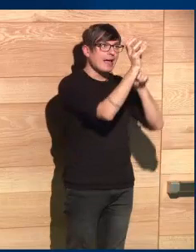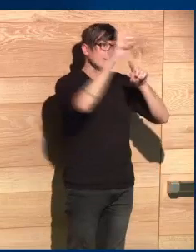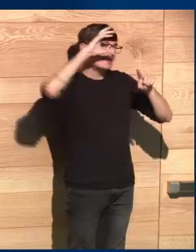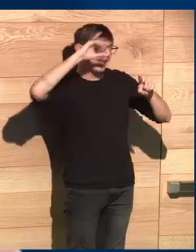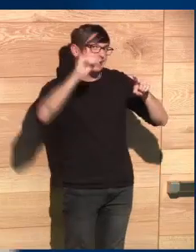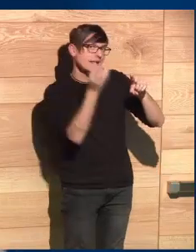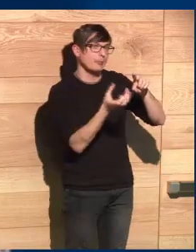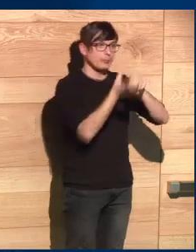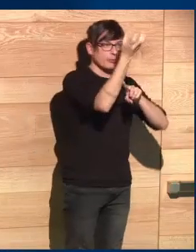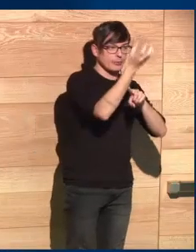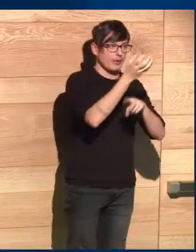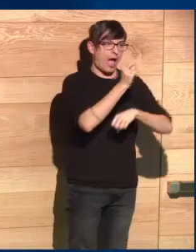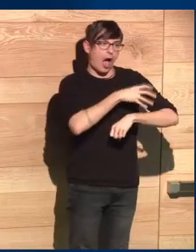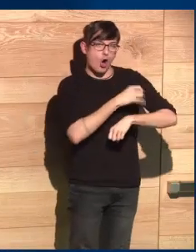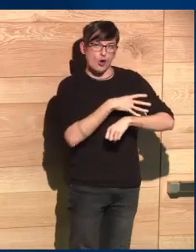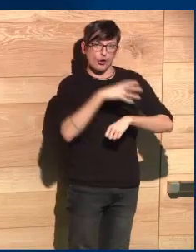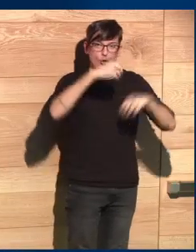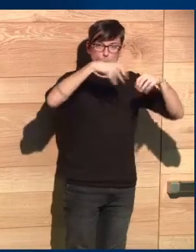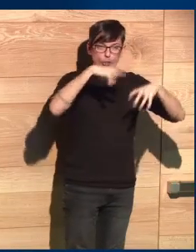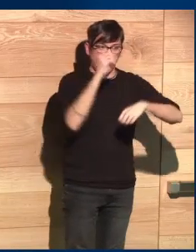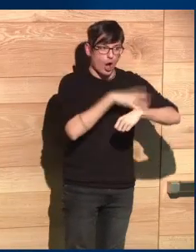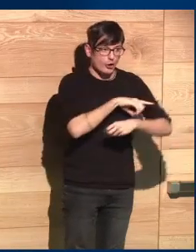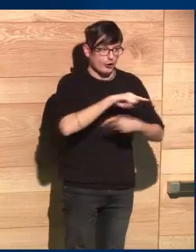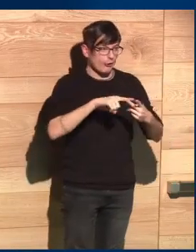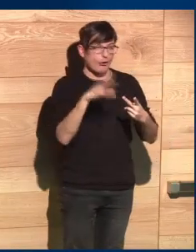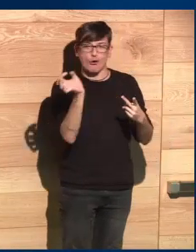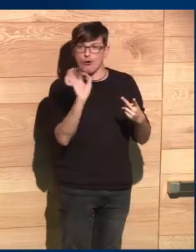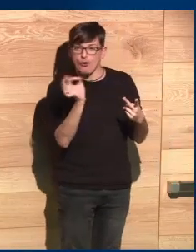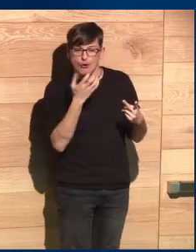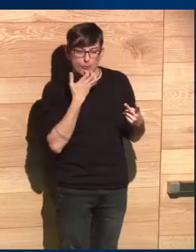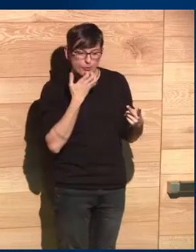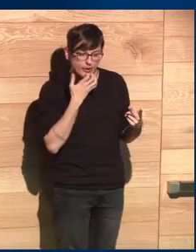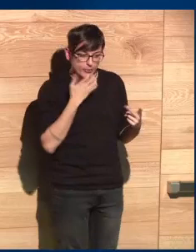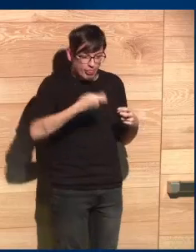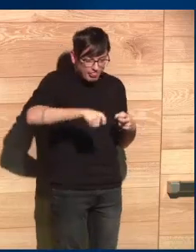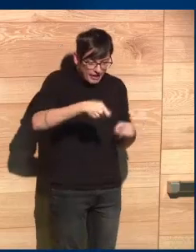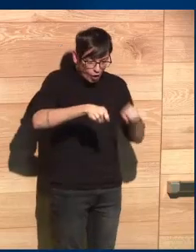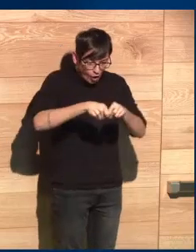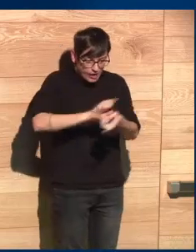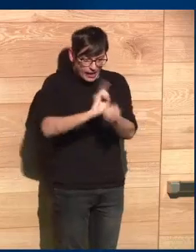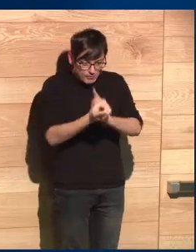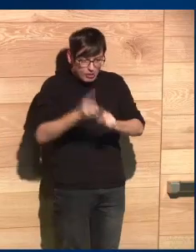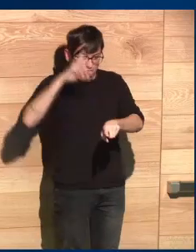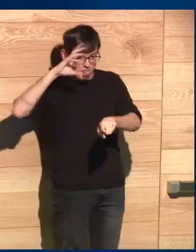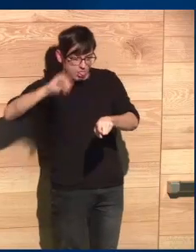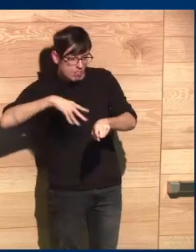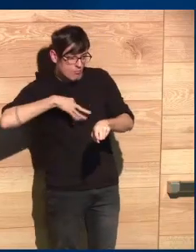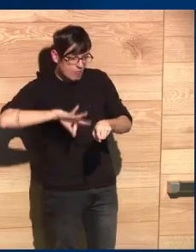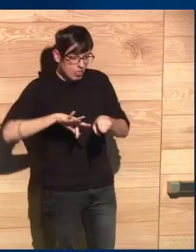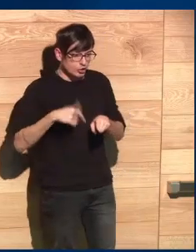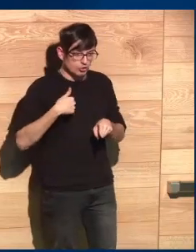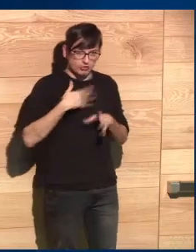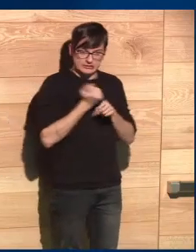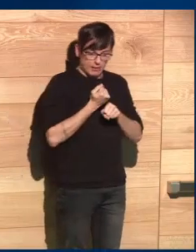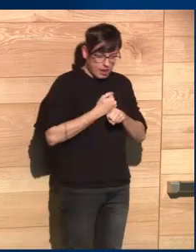bombillas inteligentes porque así ahorras luz. Y quitas, yo qué sé, el cerrojo que tenías y pones uno inteligente porque así puedes ver desde la oficina quién